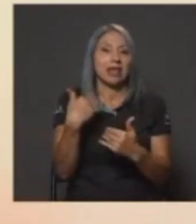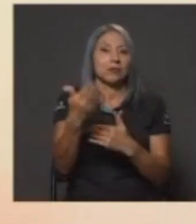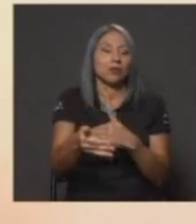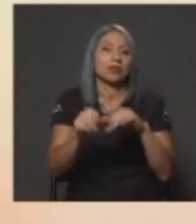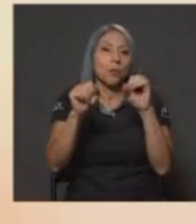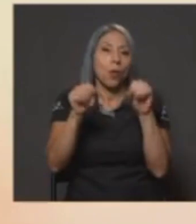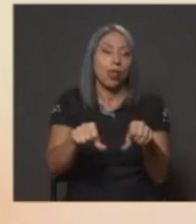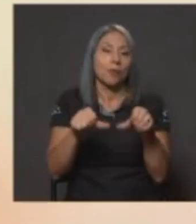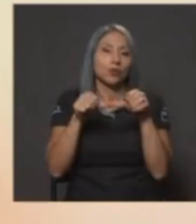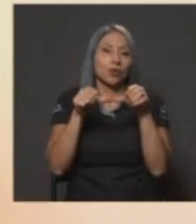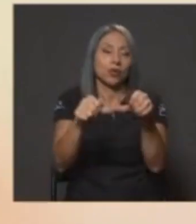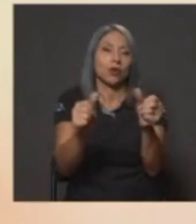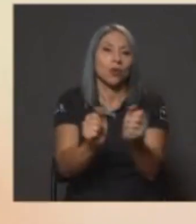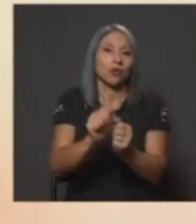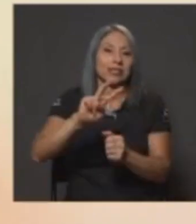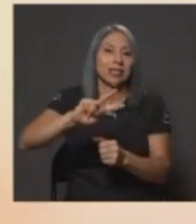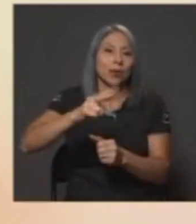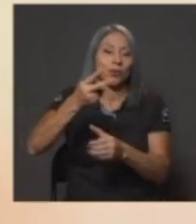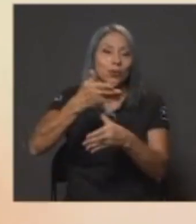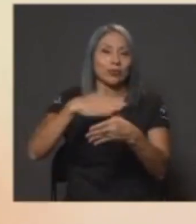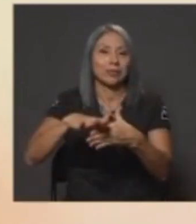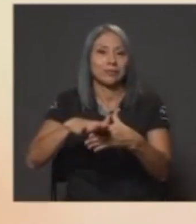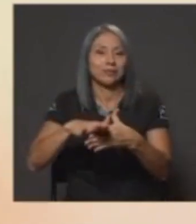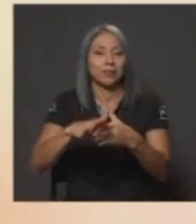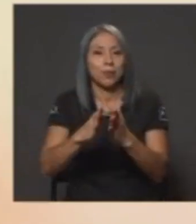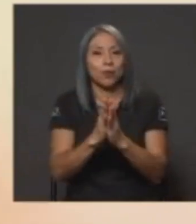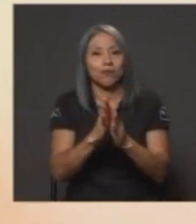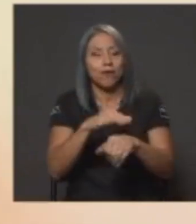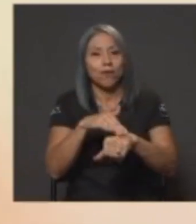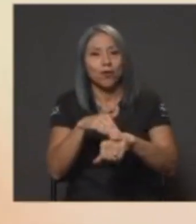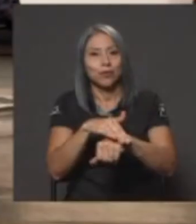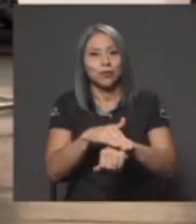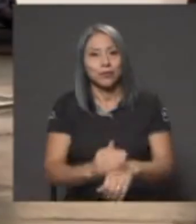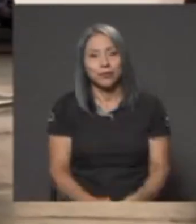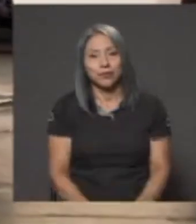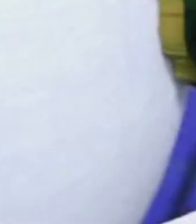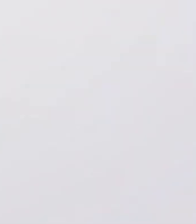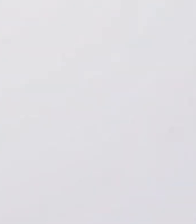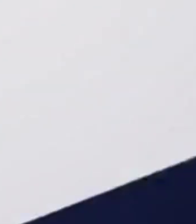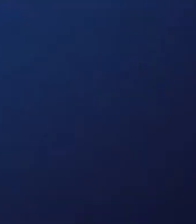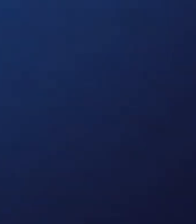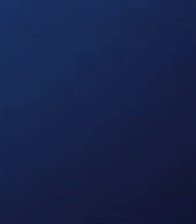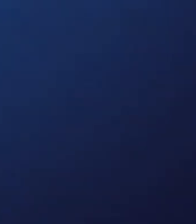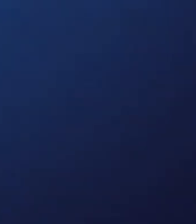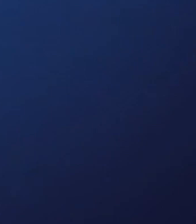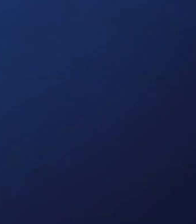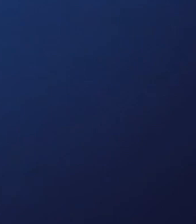consumir el segundo segmento, por favor. Perfecto.